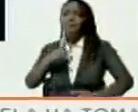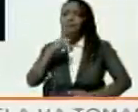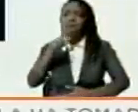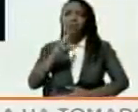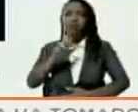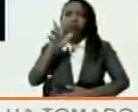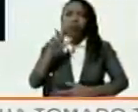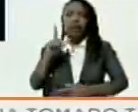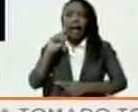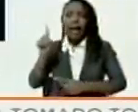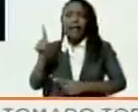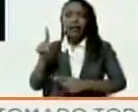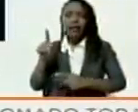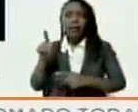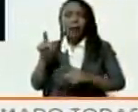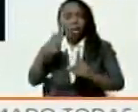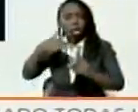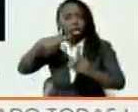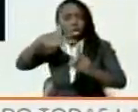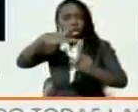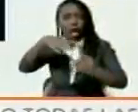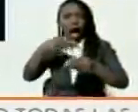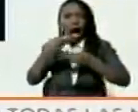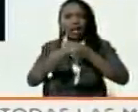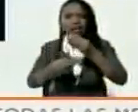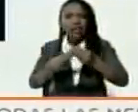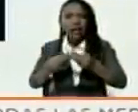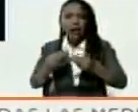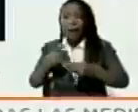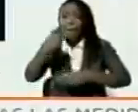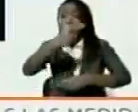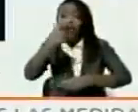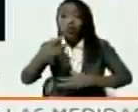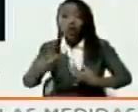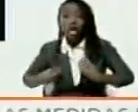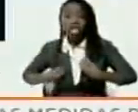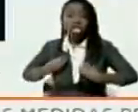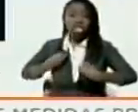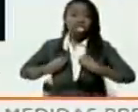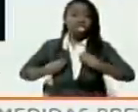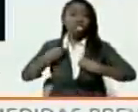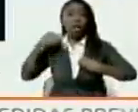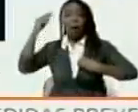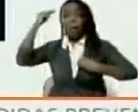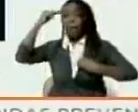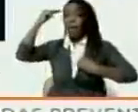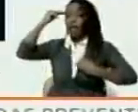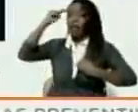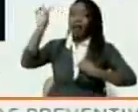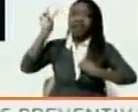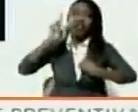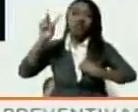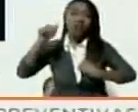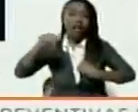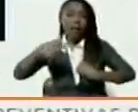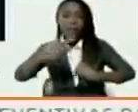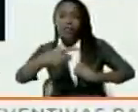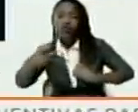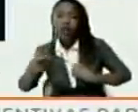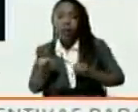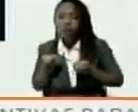para generar zozobra, torturar la mente de los venezolanos y